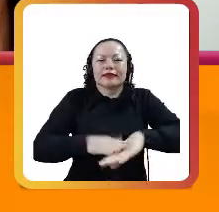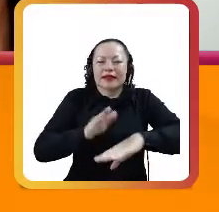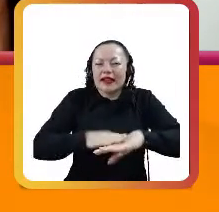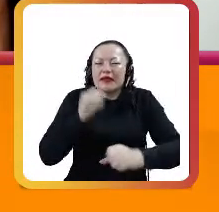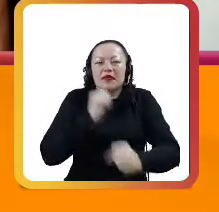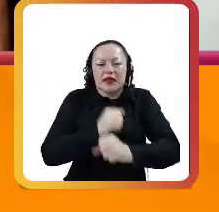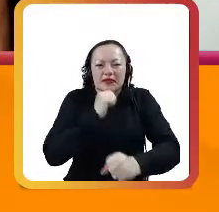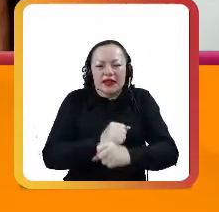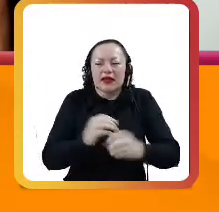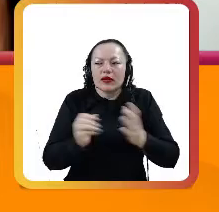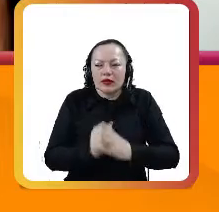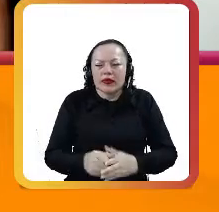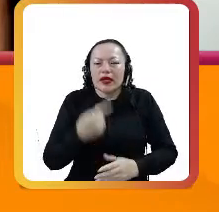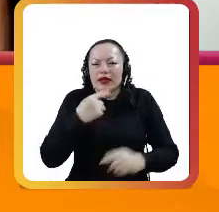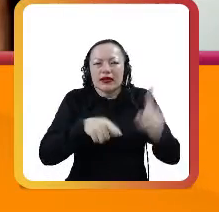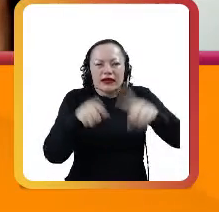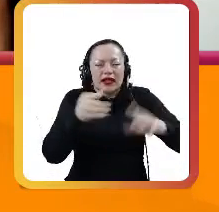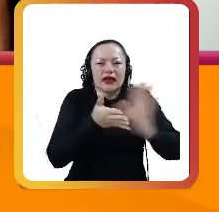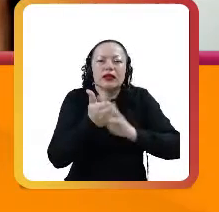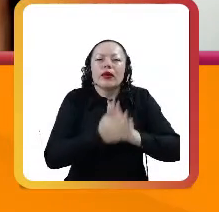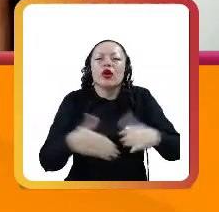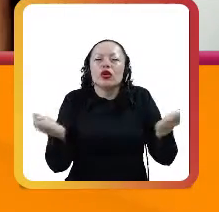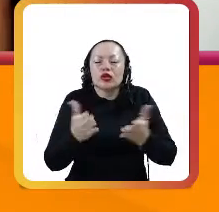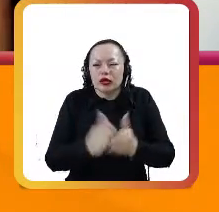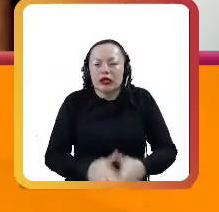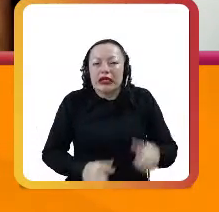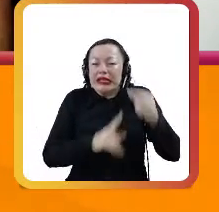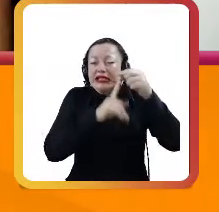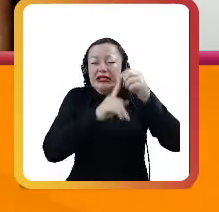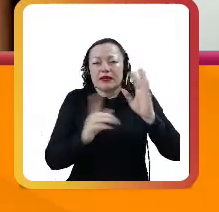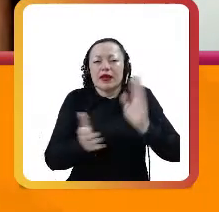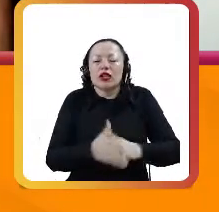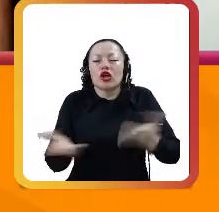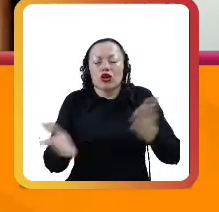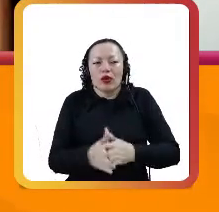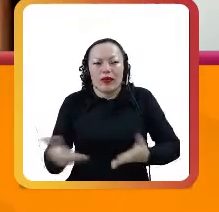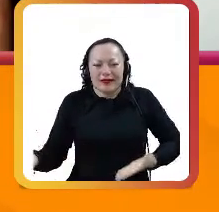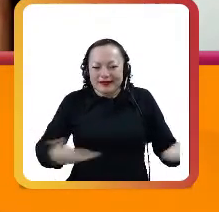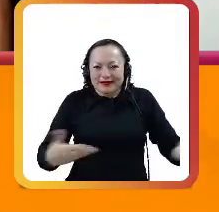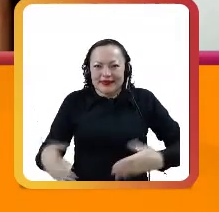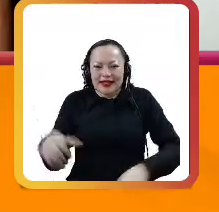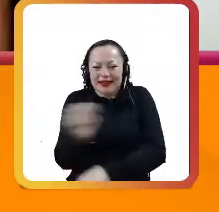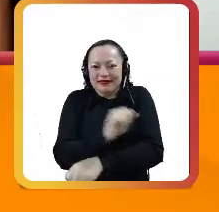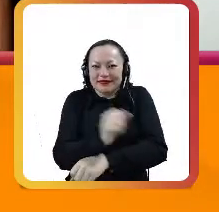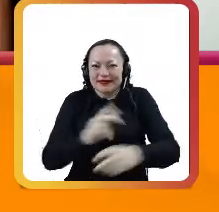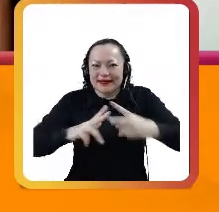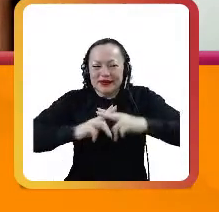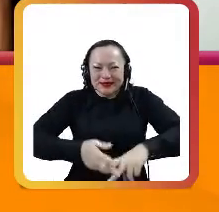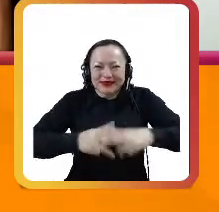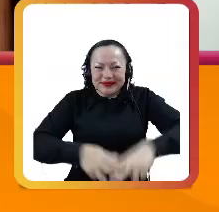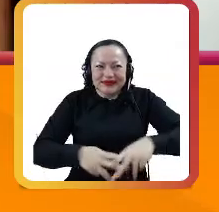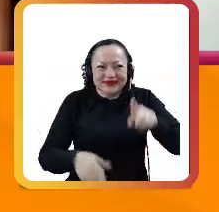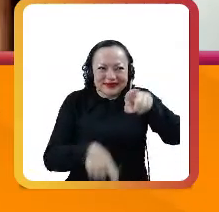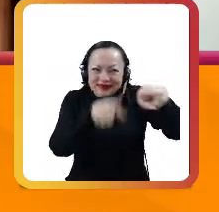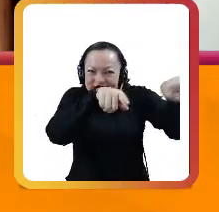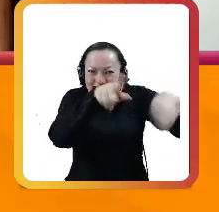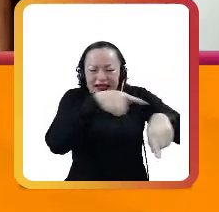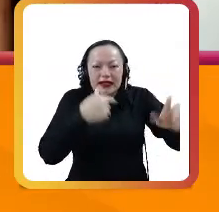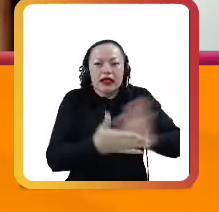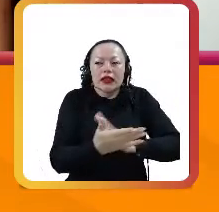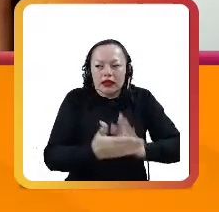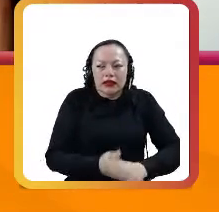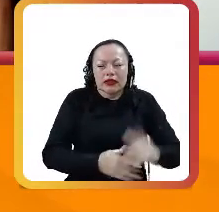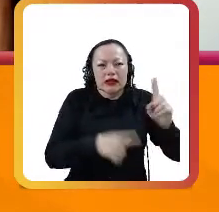Sé que muchos están, sobre todo en el sector de los talleres de vehículos, los de mecánica, han venido